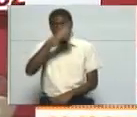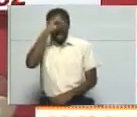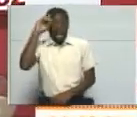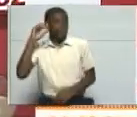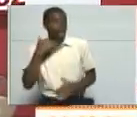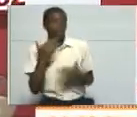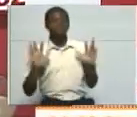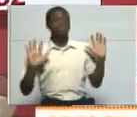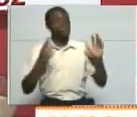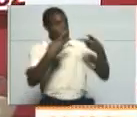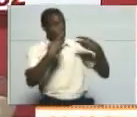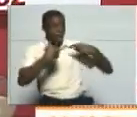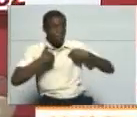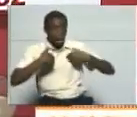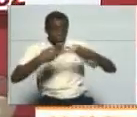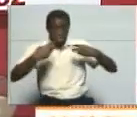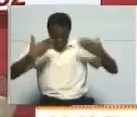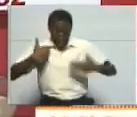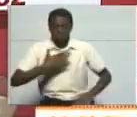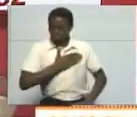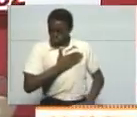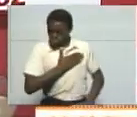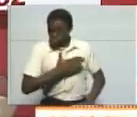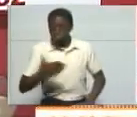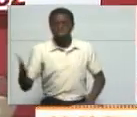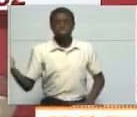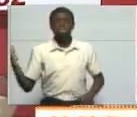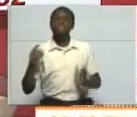termine investigado soy yo, pues. A la orden estoy aquí.